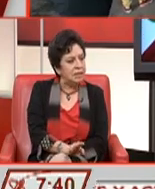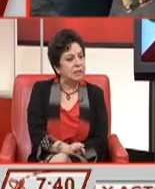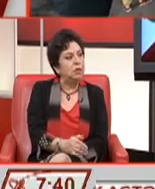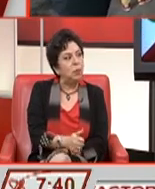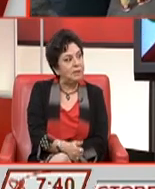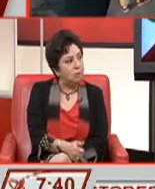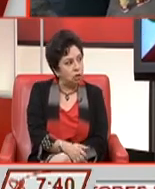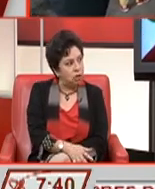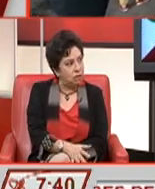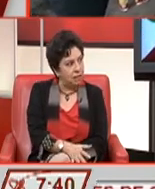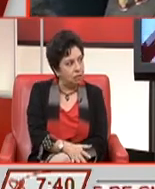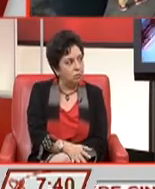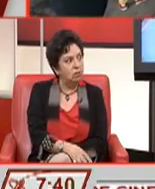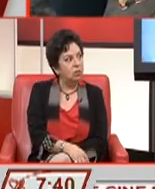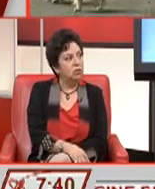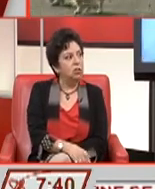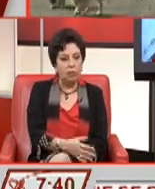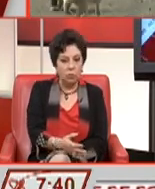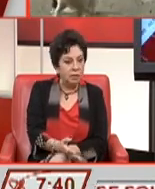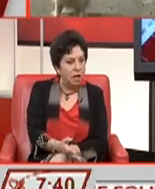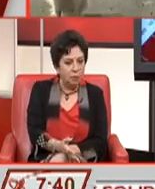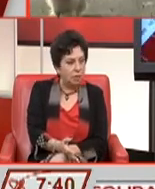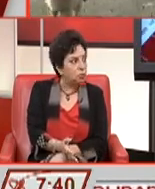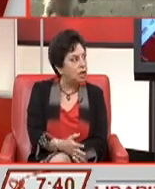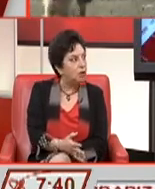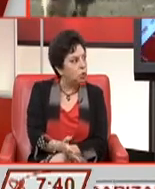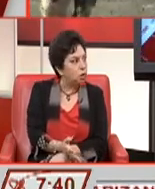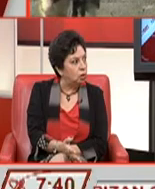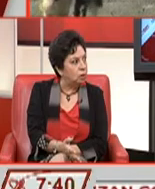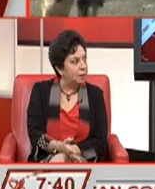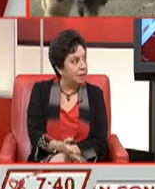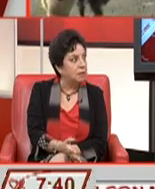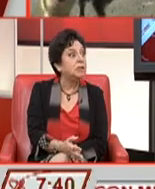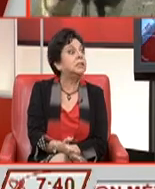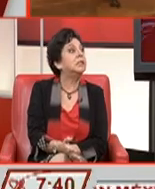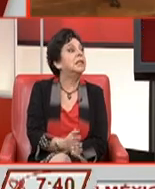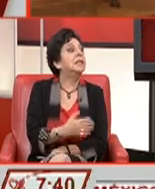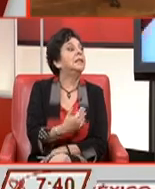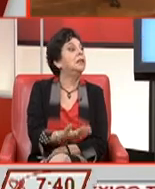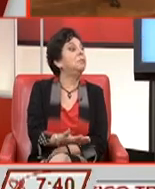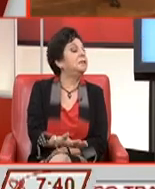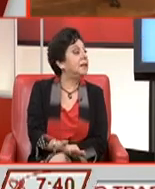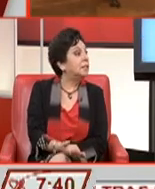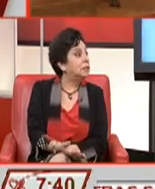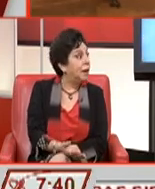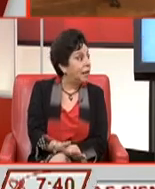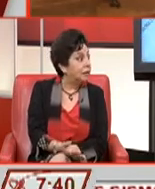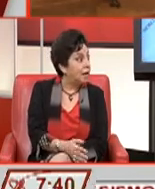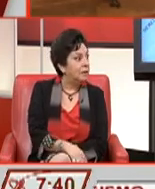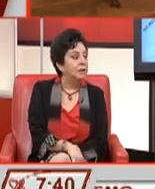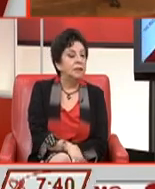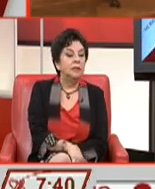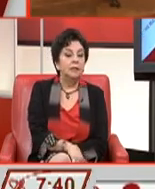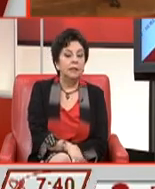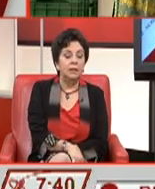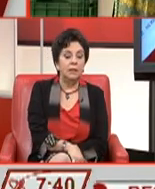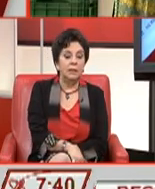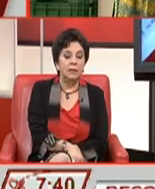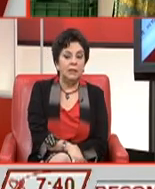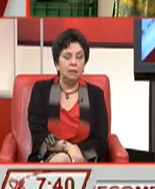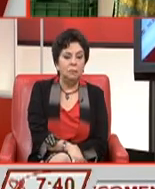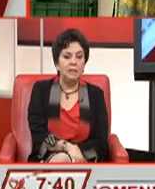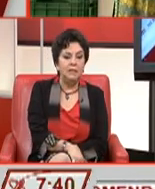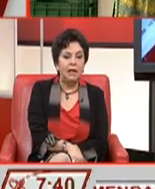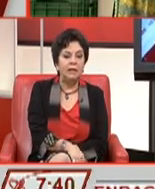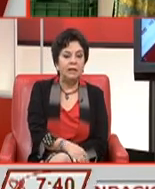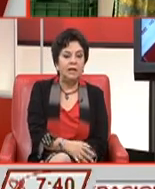no sé si cuesta mucho dinero, no tengo idea porque es un anuncio en los paquetes, quiero pensar que es barata